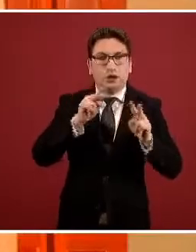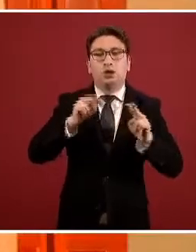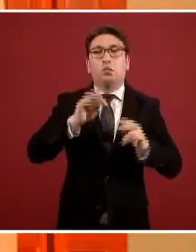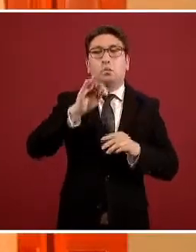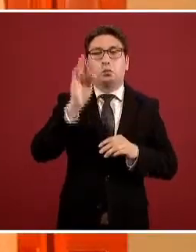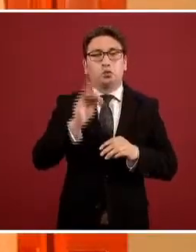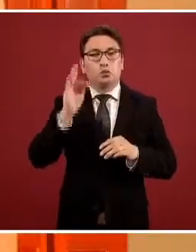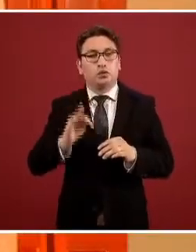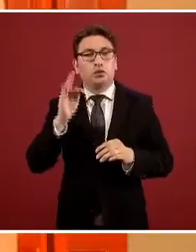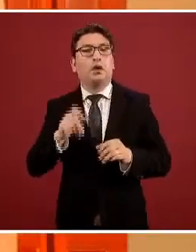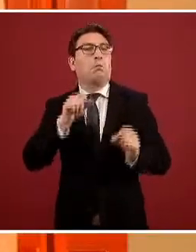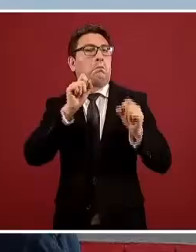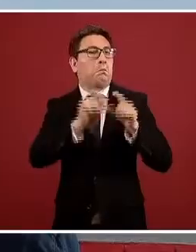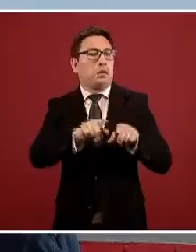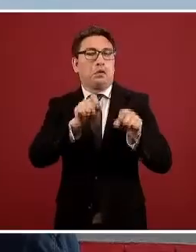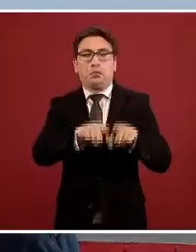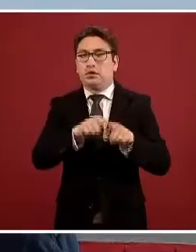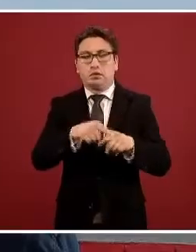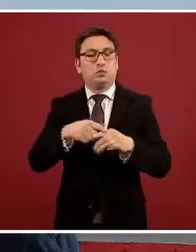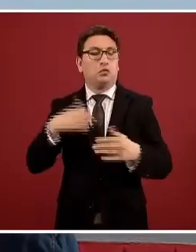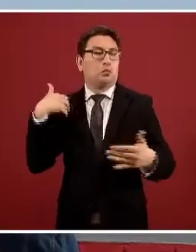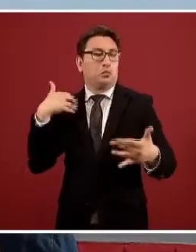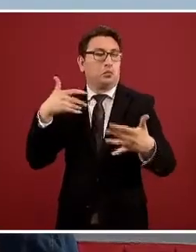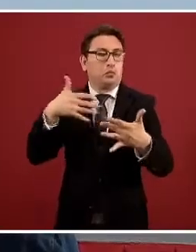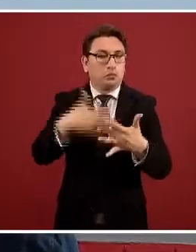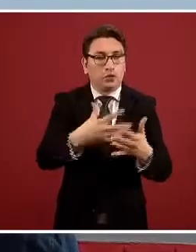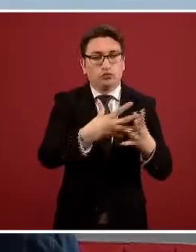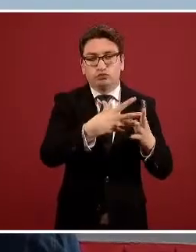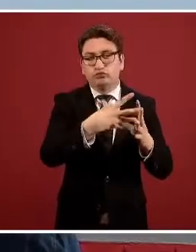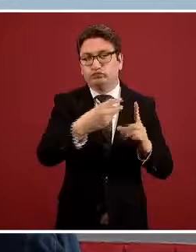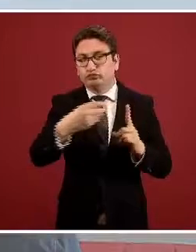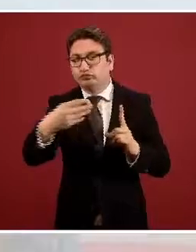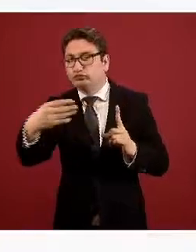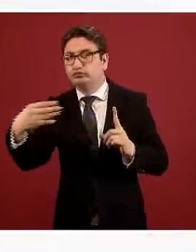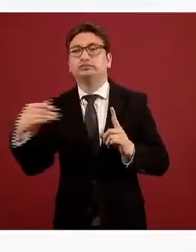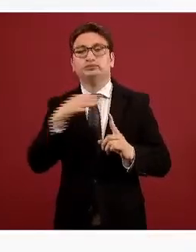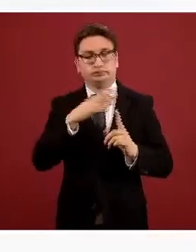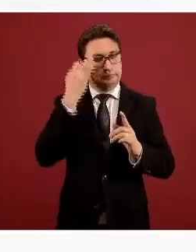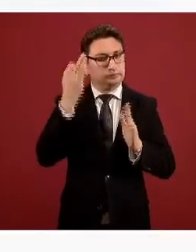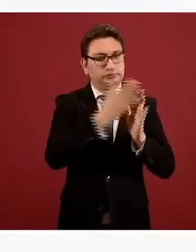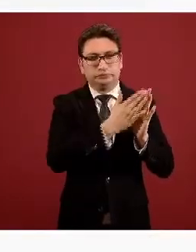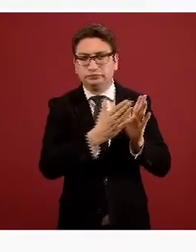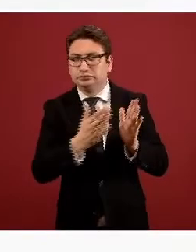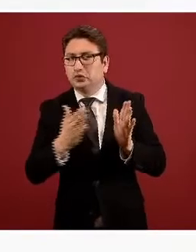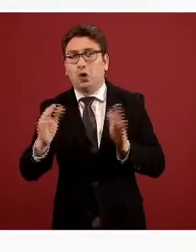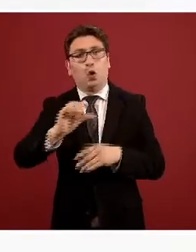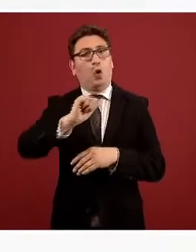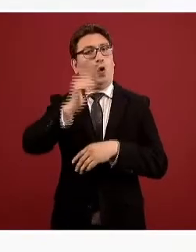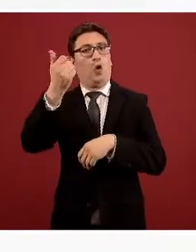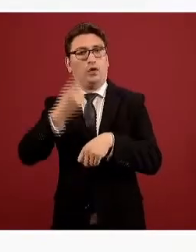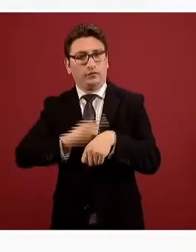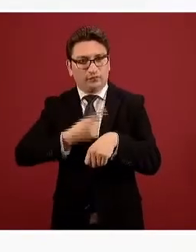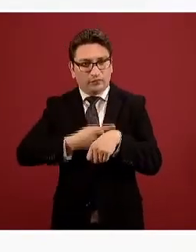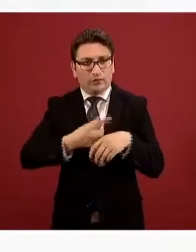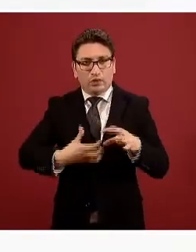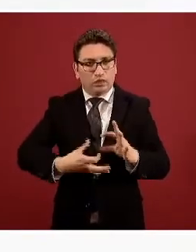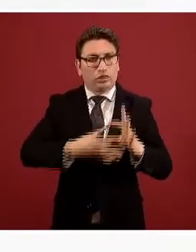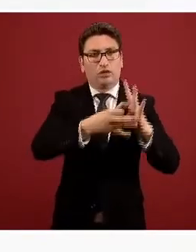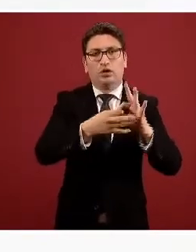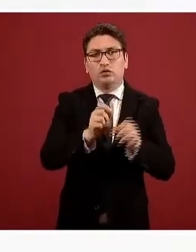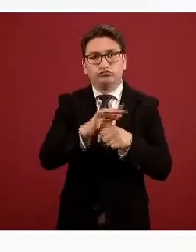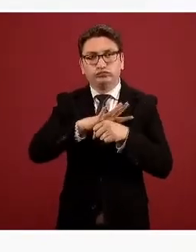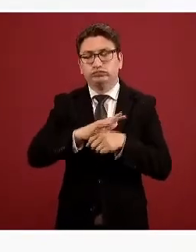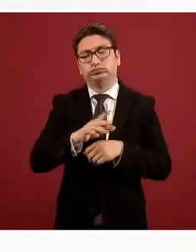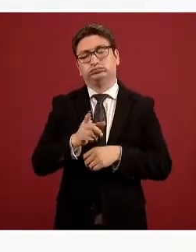son prácticamente idénticos a lo largo de toda la epidemia y no se han registrado otras enfermedades que pudieran ser condicionantes